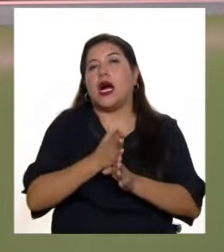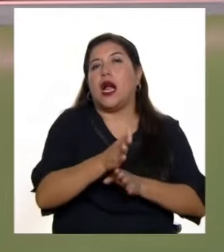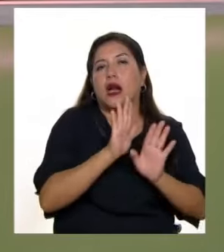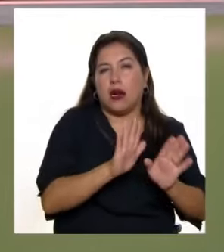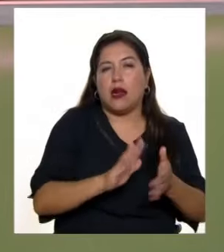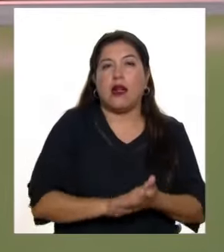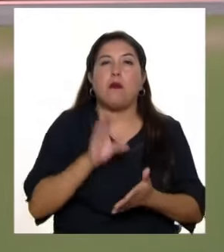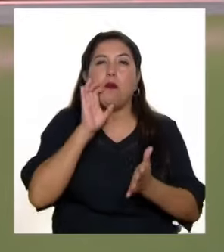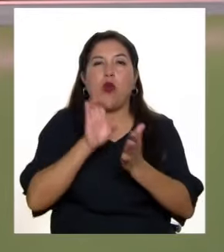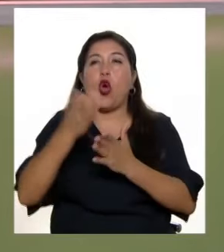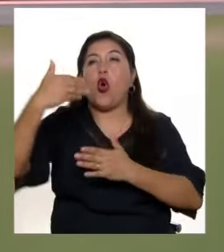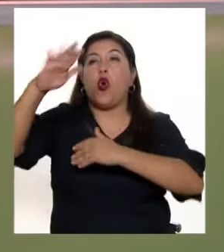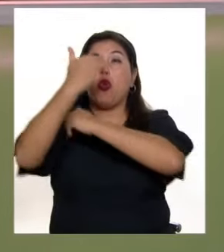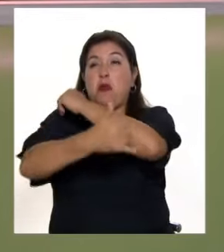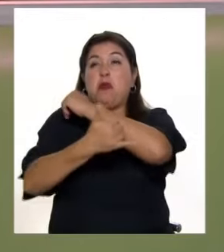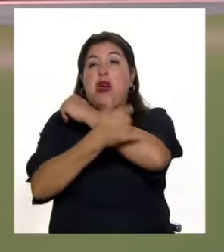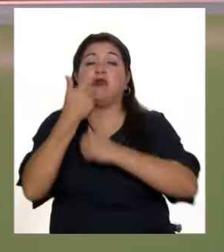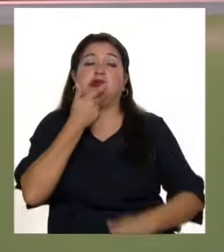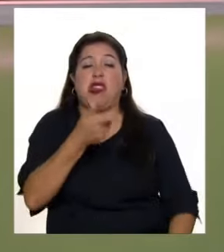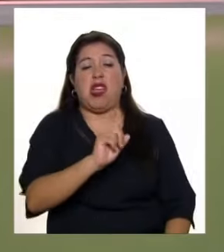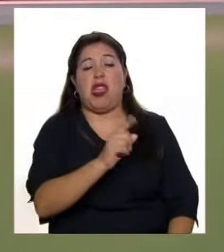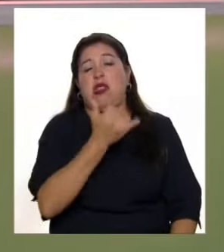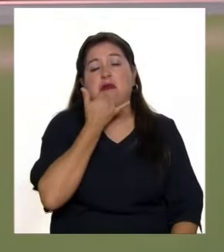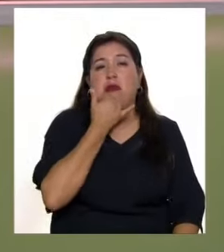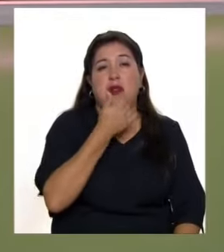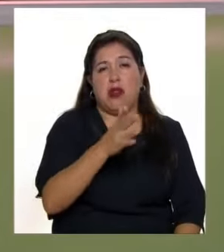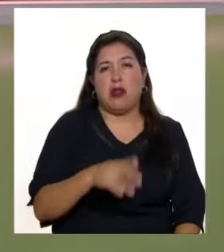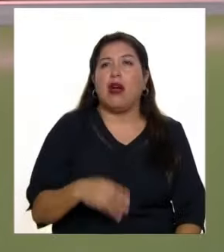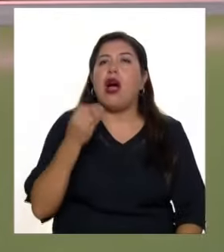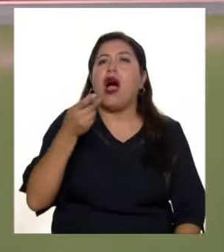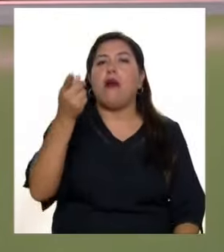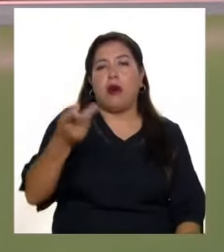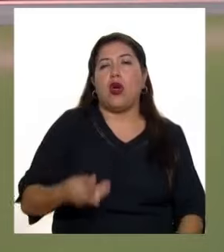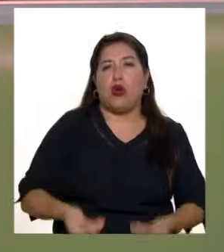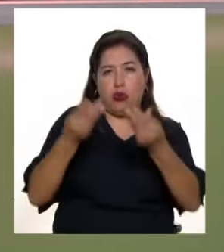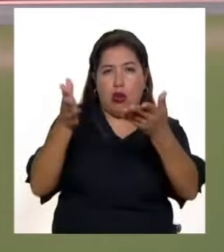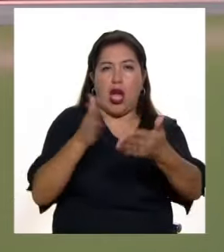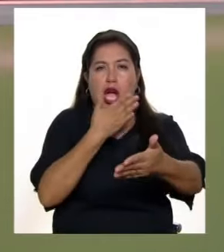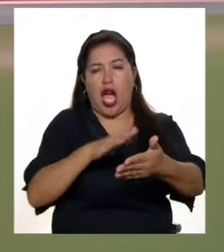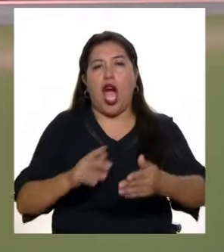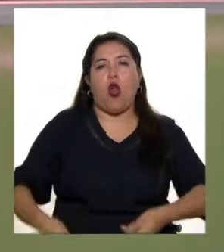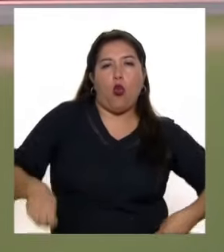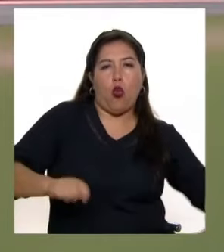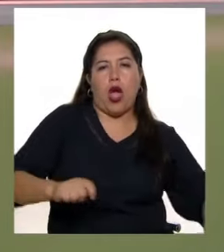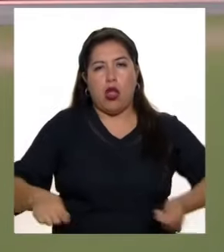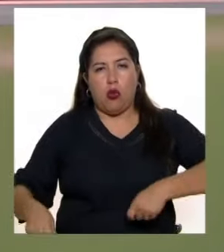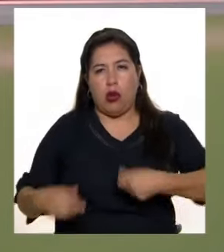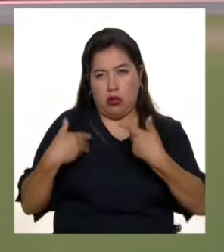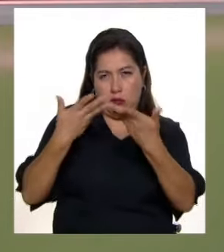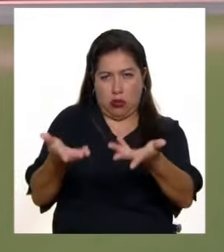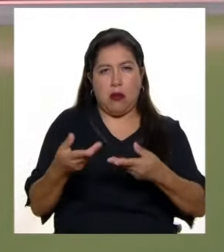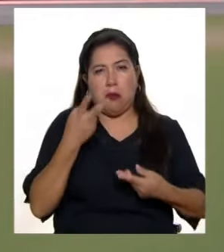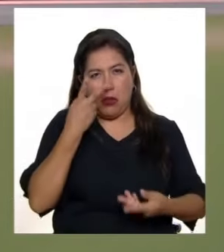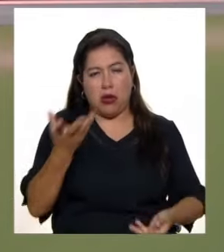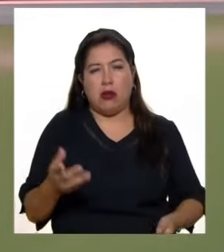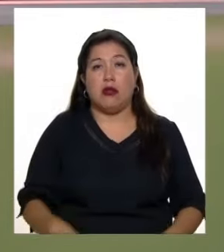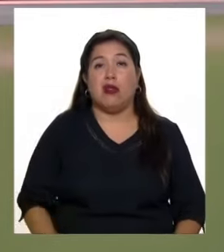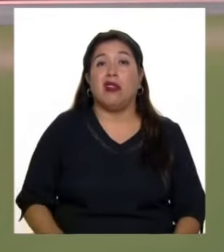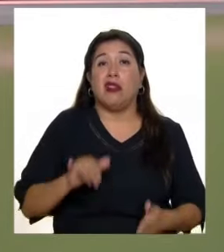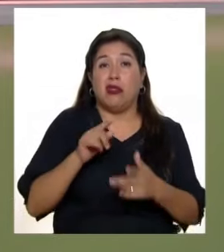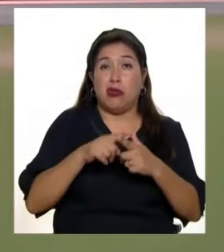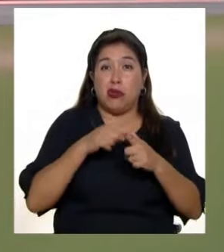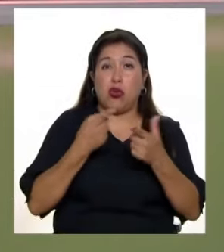purista y me dice, no, pero eso no es así. ¿Cómo, ceñito? A ver, le canto un huayno como es, le canto esto como es. Pero también cuando se fusiona, en